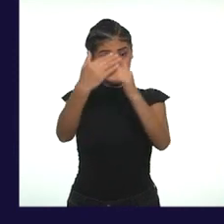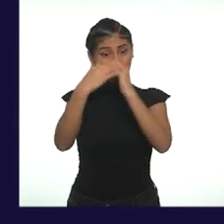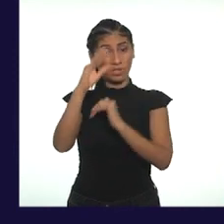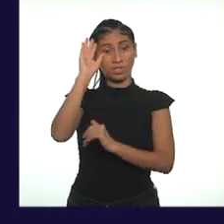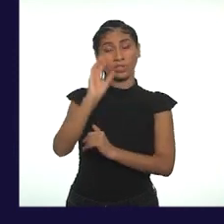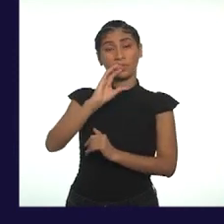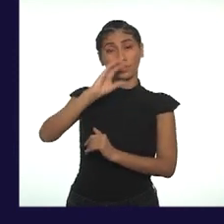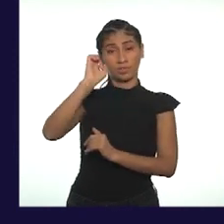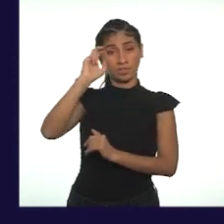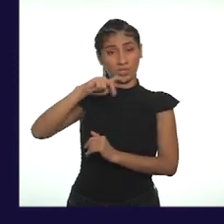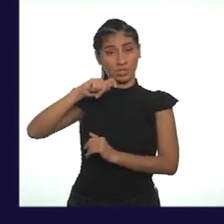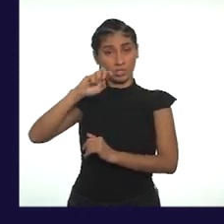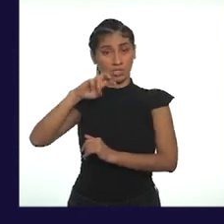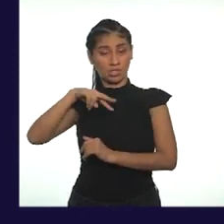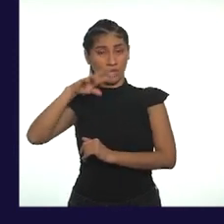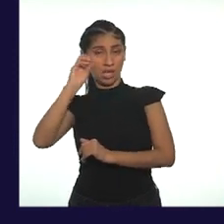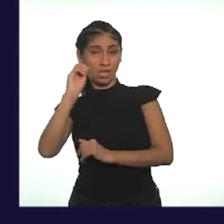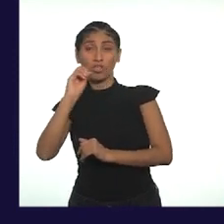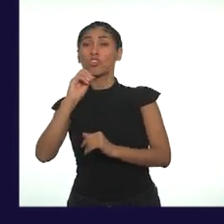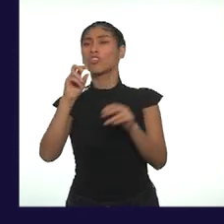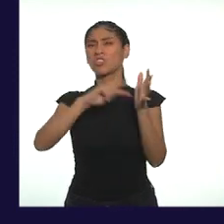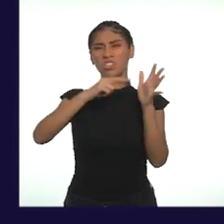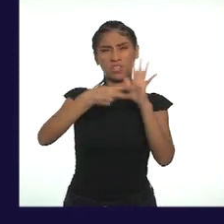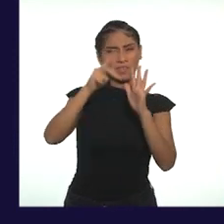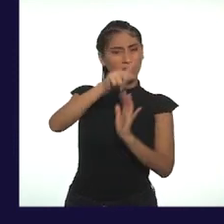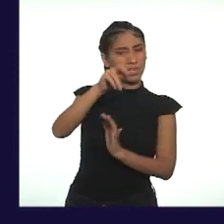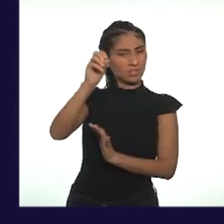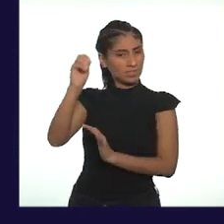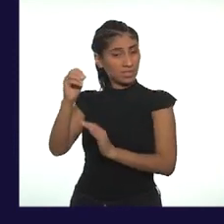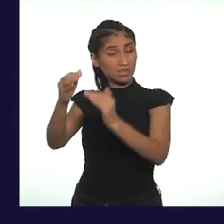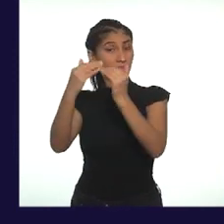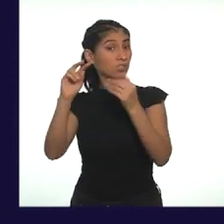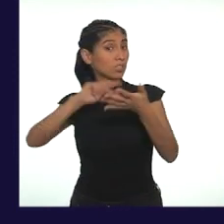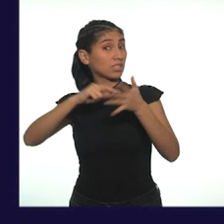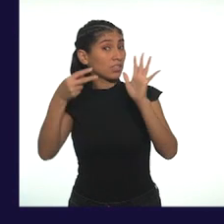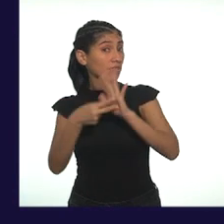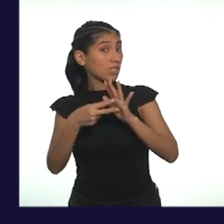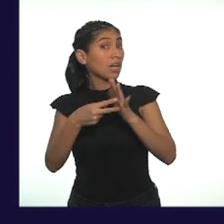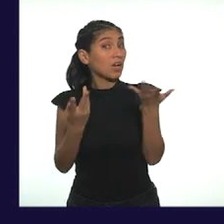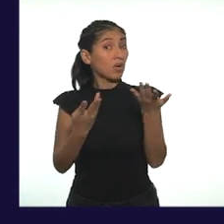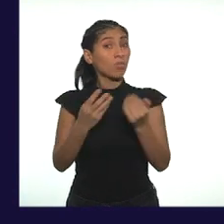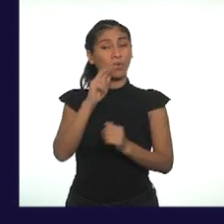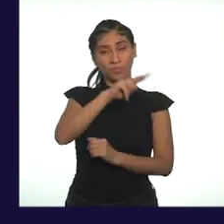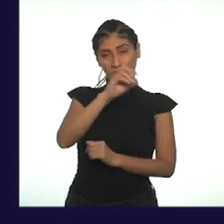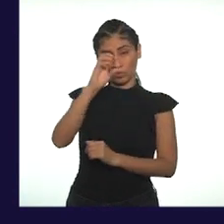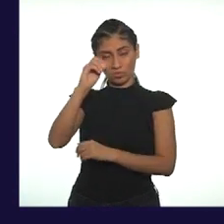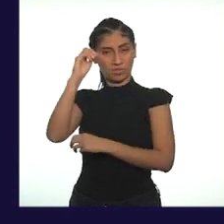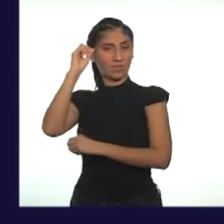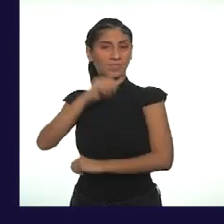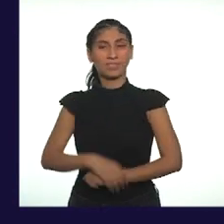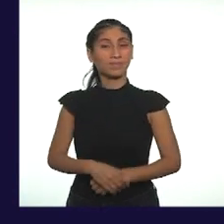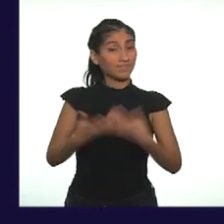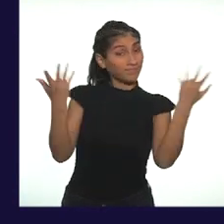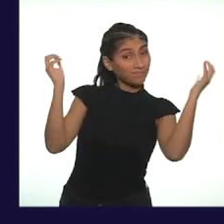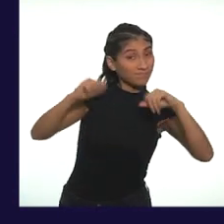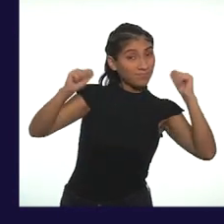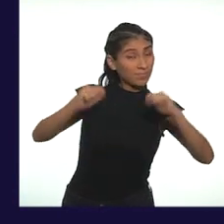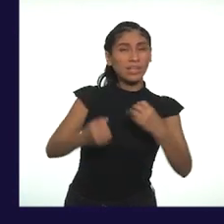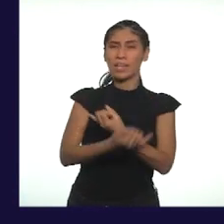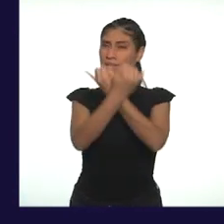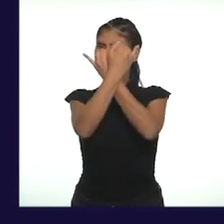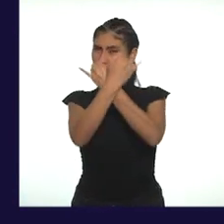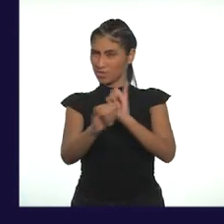quiere decir 2 veces el 100. Entonces, la palabra bicentenario quiere decir 200. Claro,